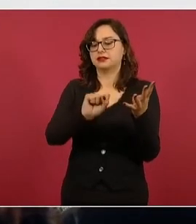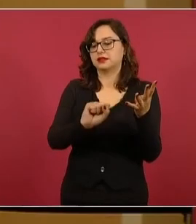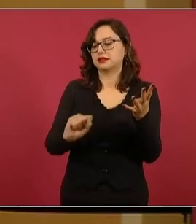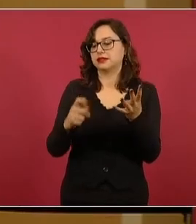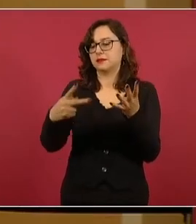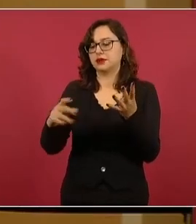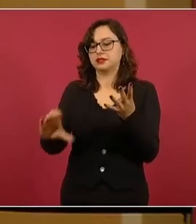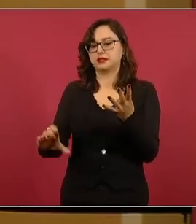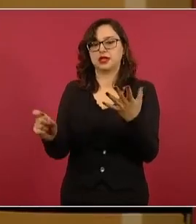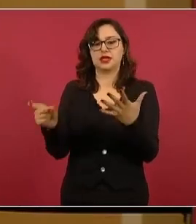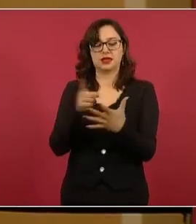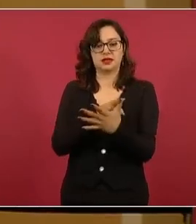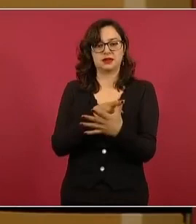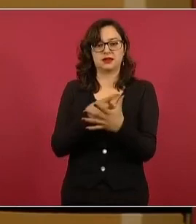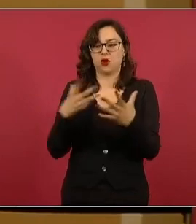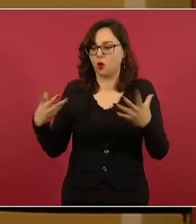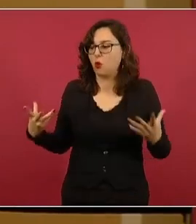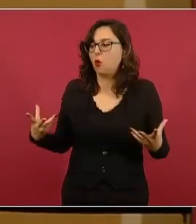Seguridad Pública.